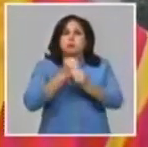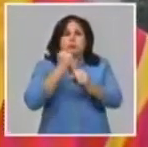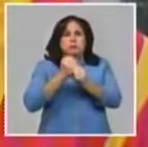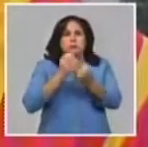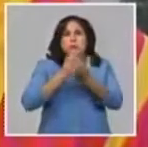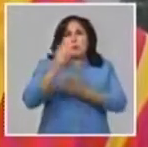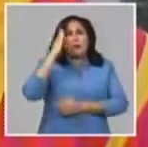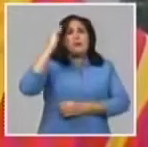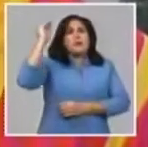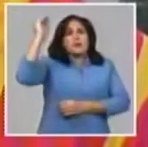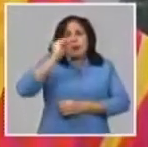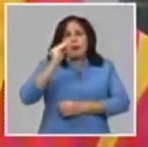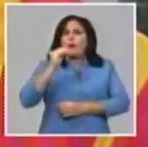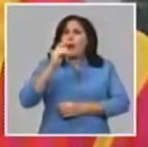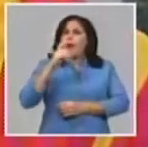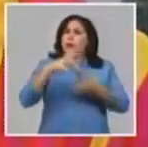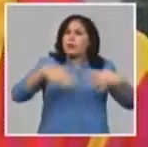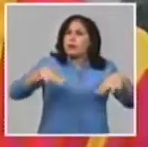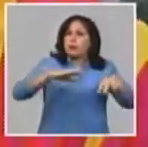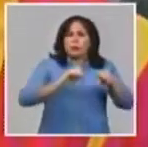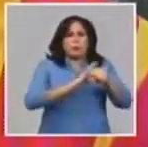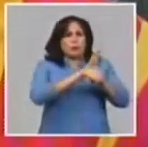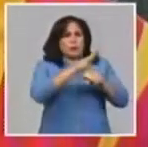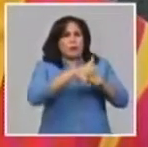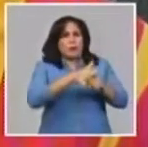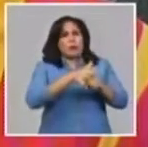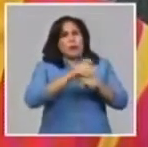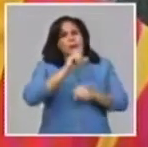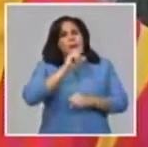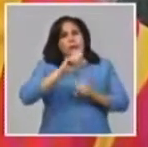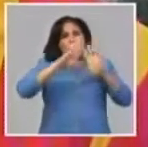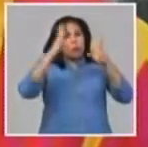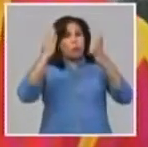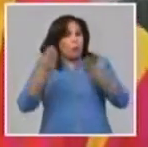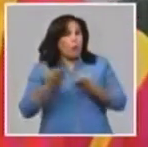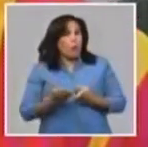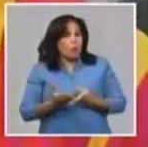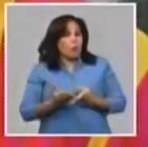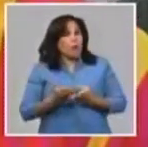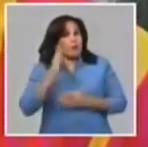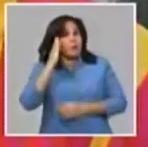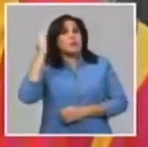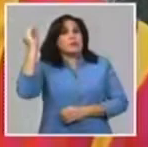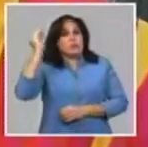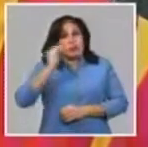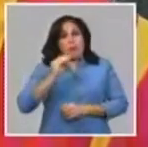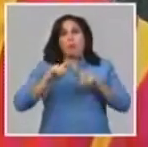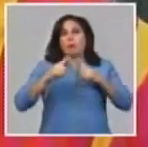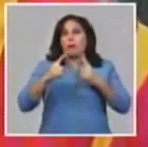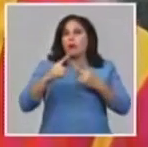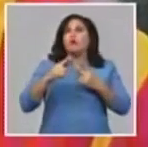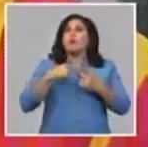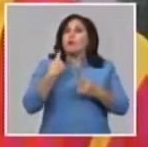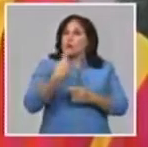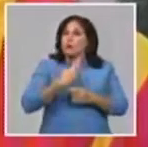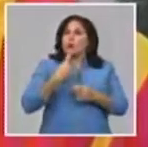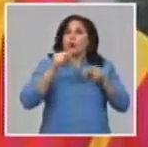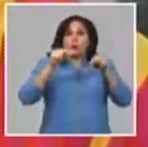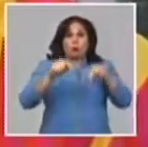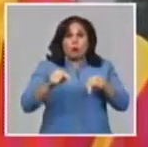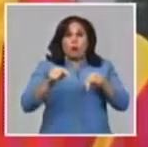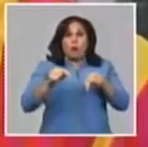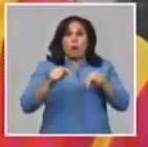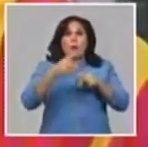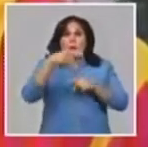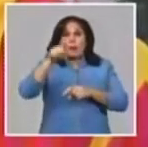Todos sabemos la situación que está viviendo hoy el mundo en sentido general, y que hoy nos toca desfilar aquí